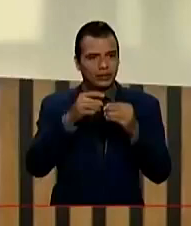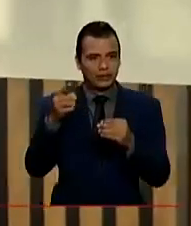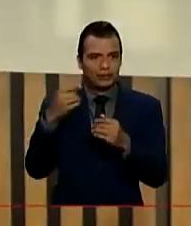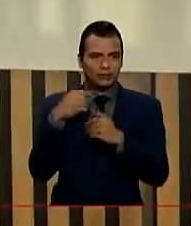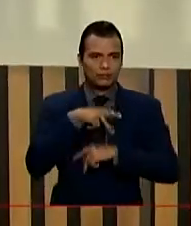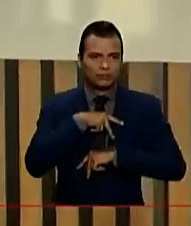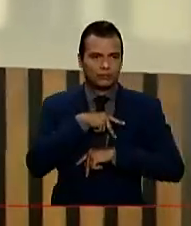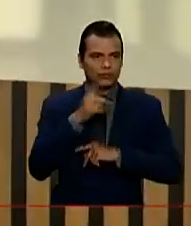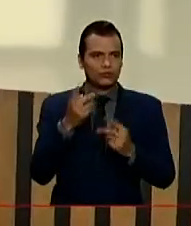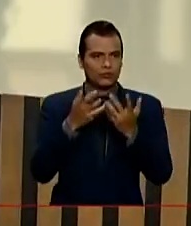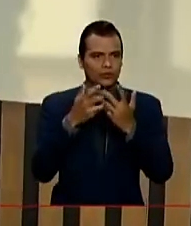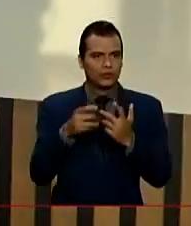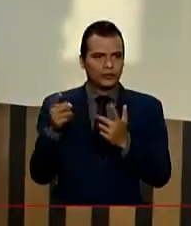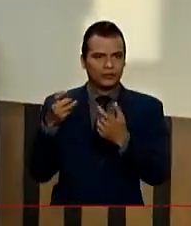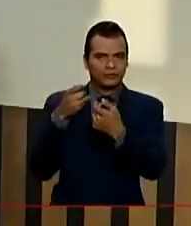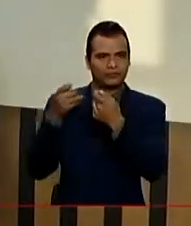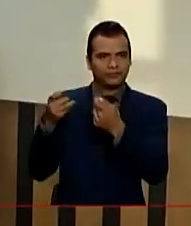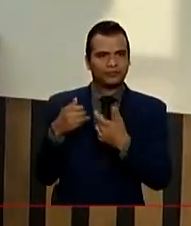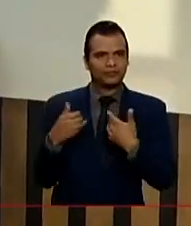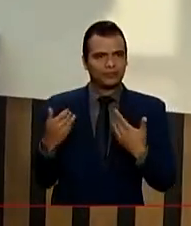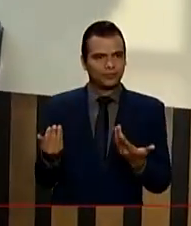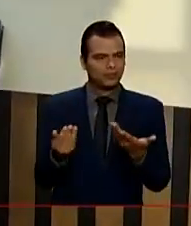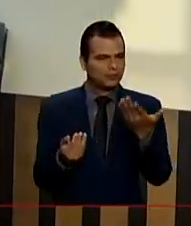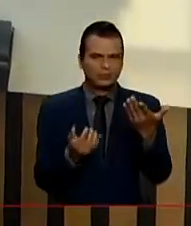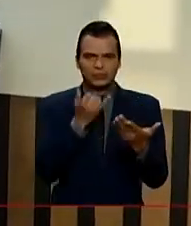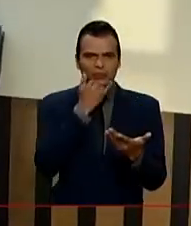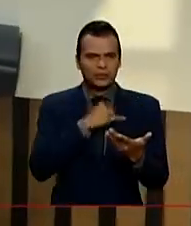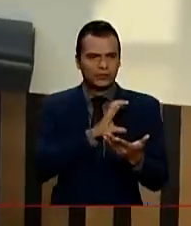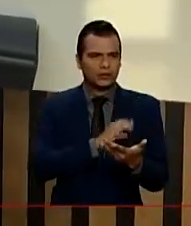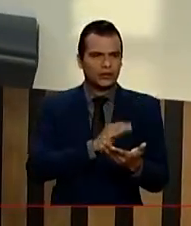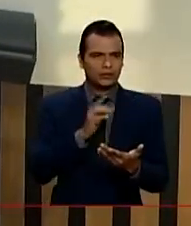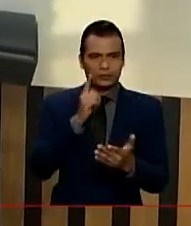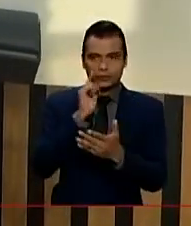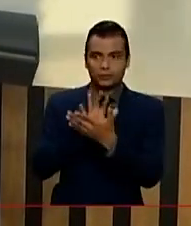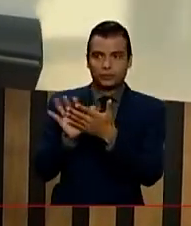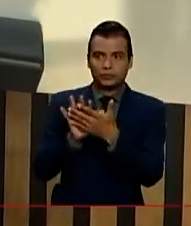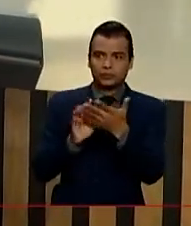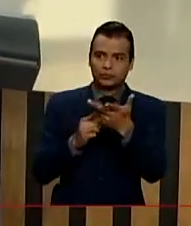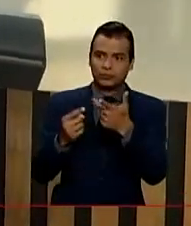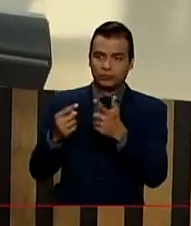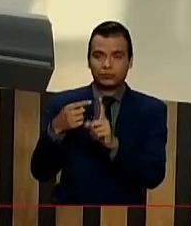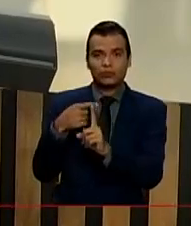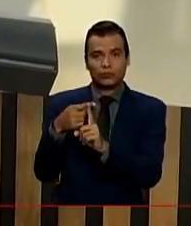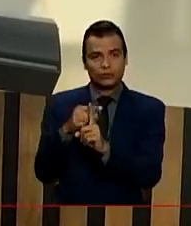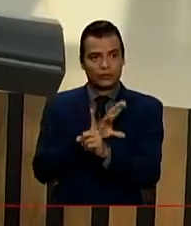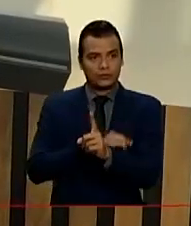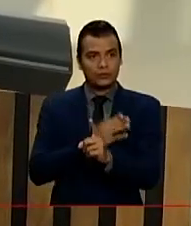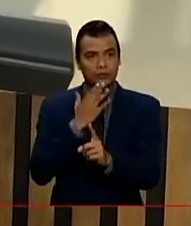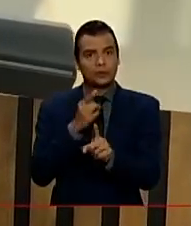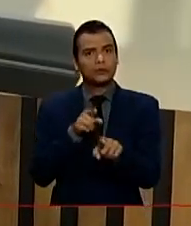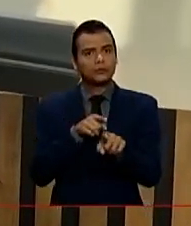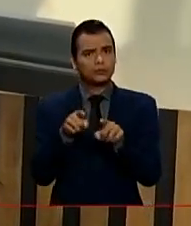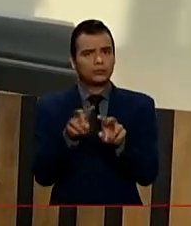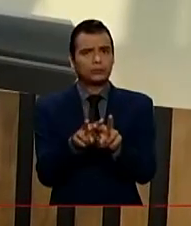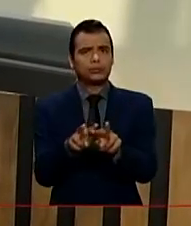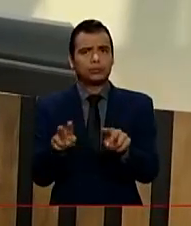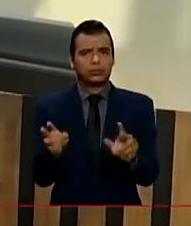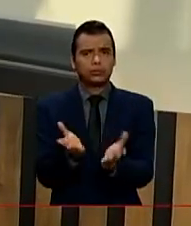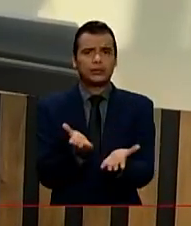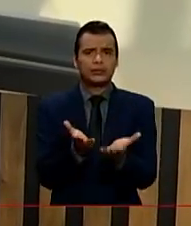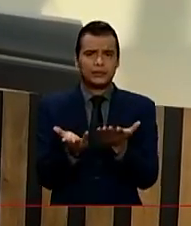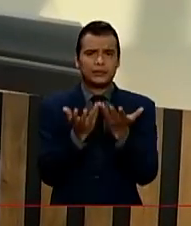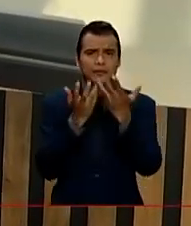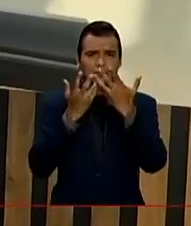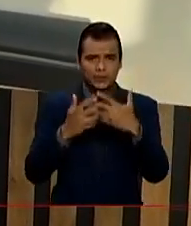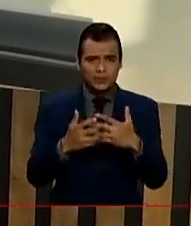Buenos días. Varios aspectos para resaltar. Primero, la parte positiva. Cali sigue teniendo la estructura productiva más diversificada y sofisticada